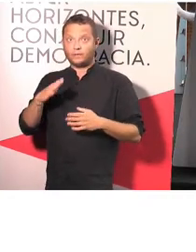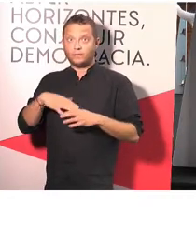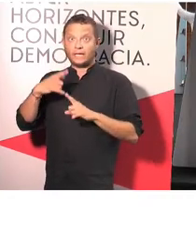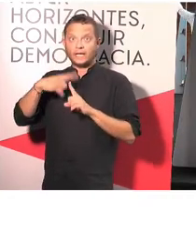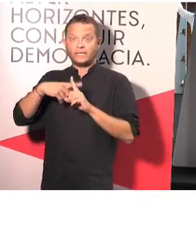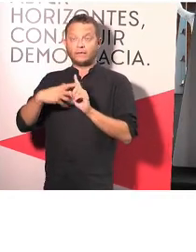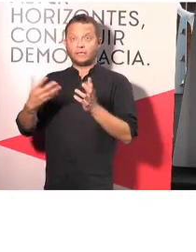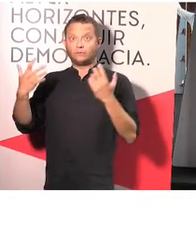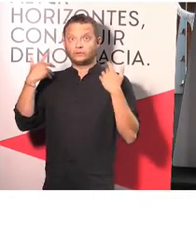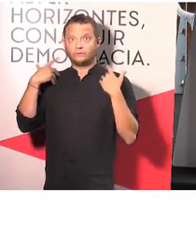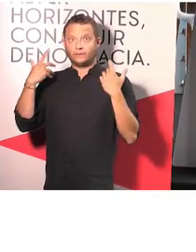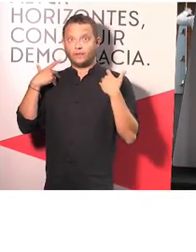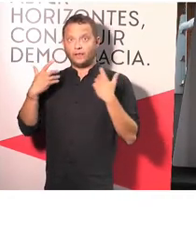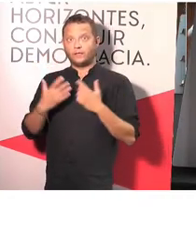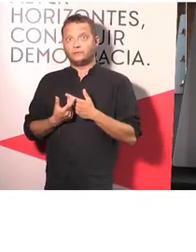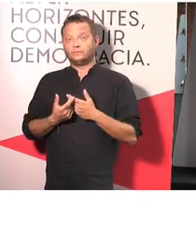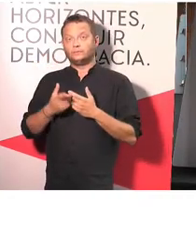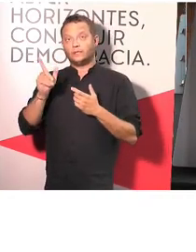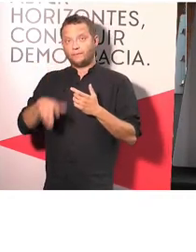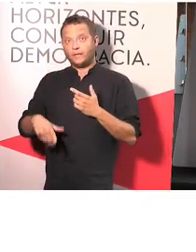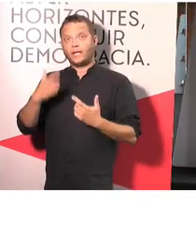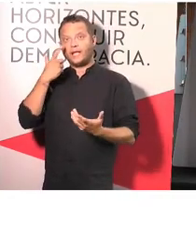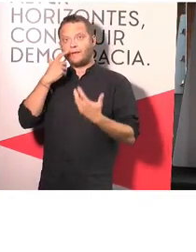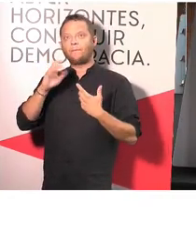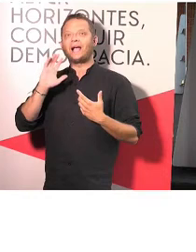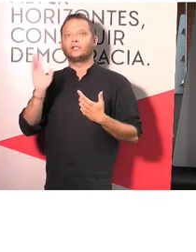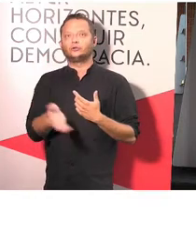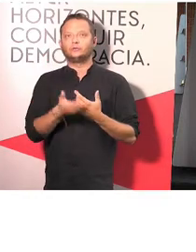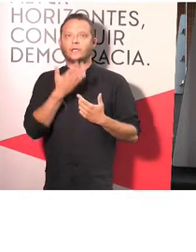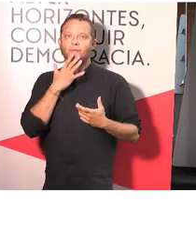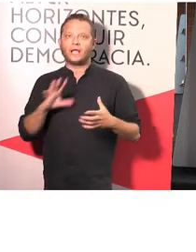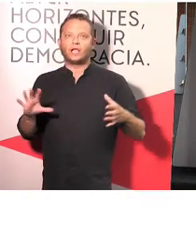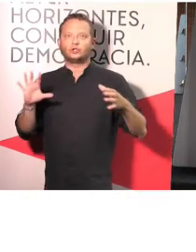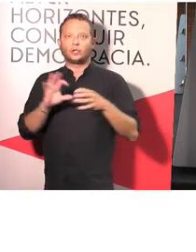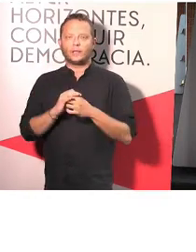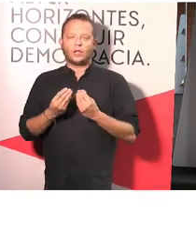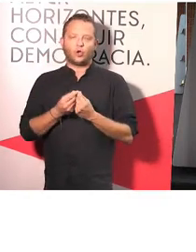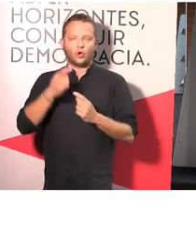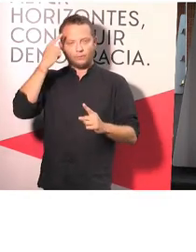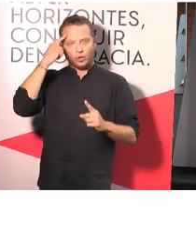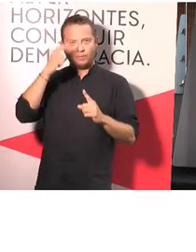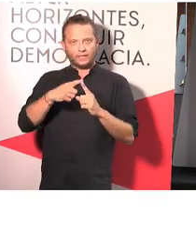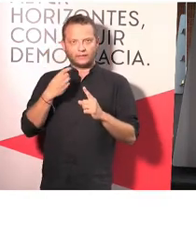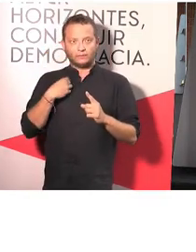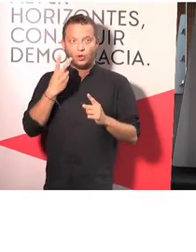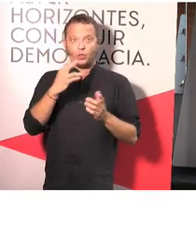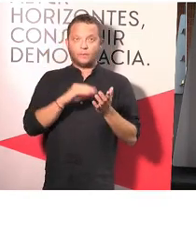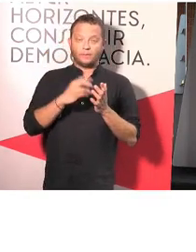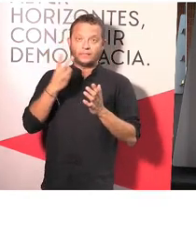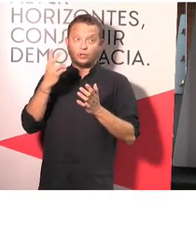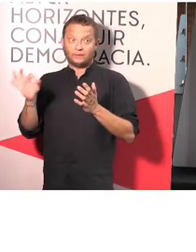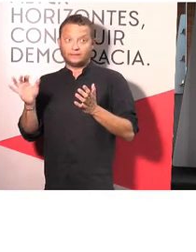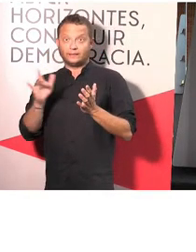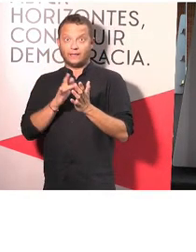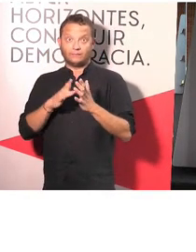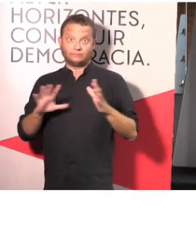nivel de responsabilidad y de impactos, ¿no?, porque es donde más se asocia con los objetivos de la Agenda